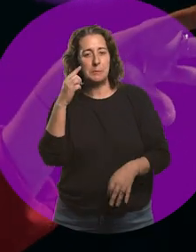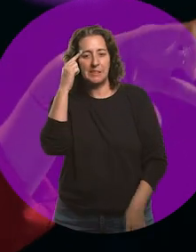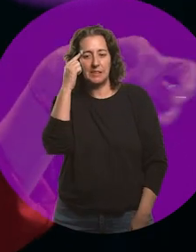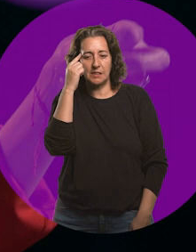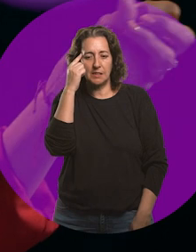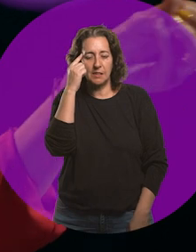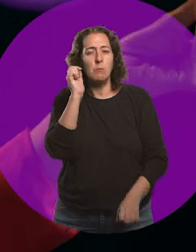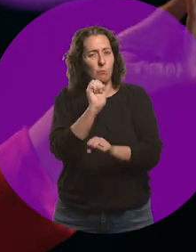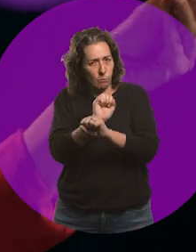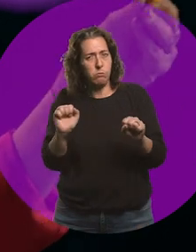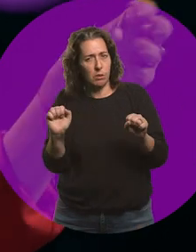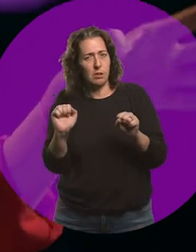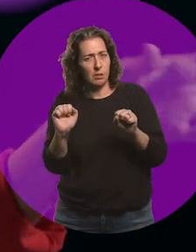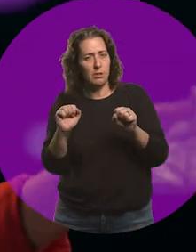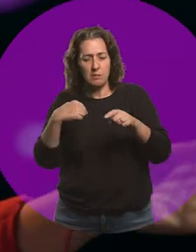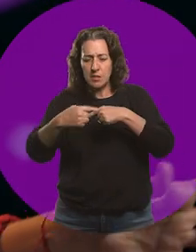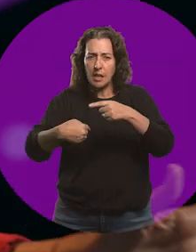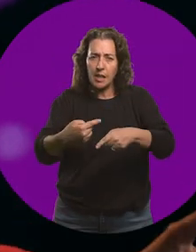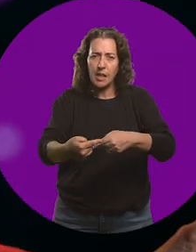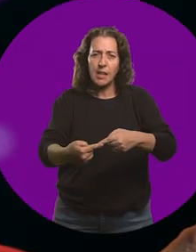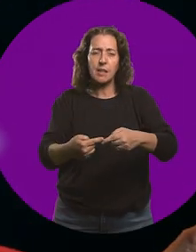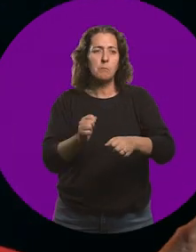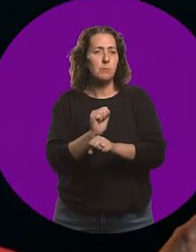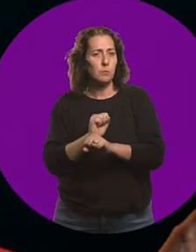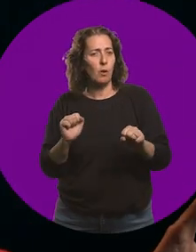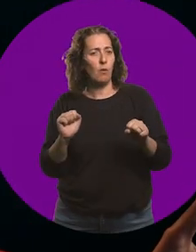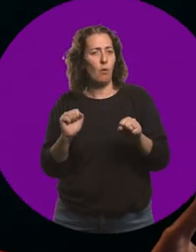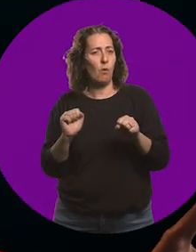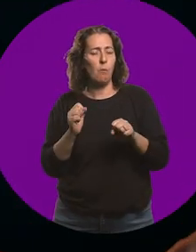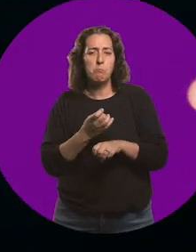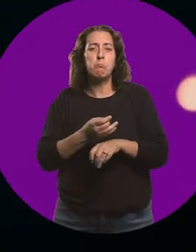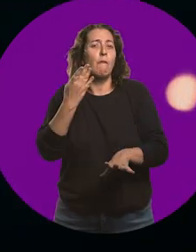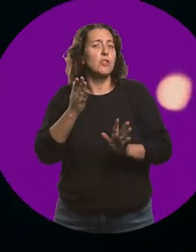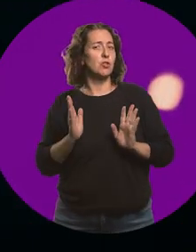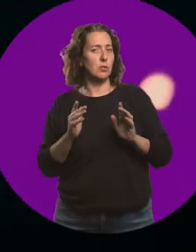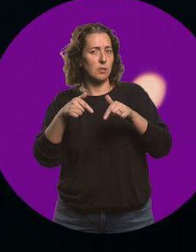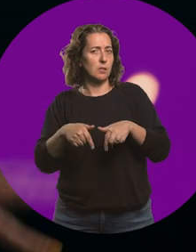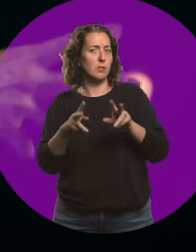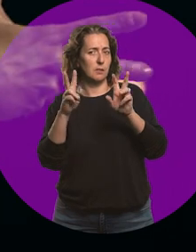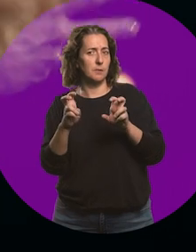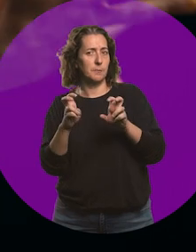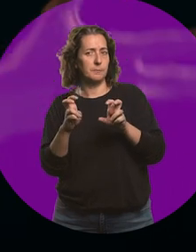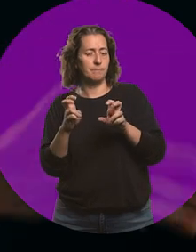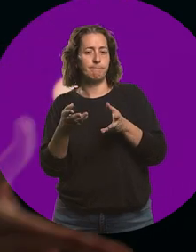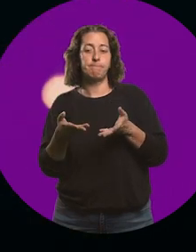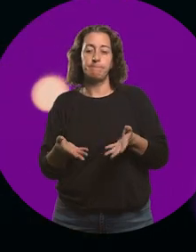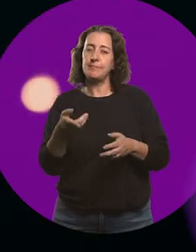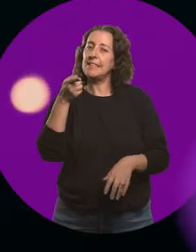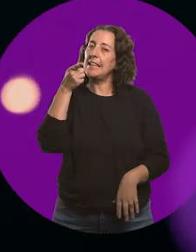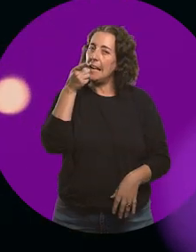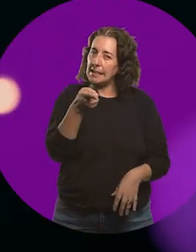seguir de repente un camino profesional en esto, ¿no? Entonces quizás ahí